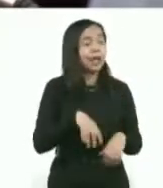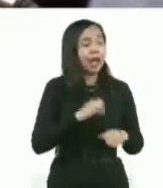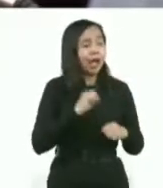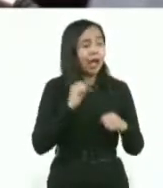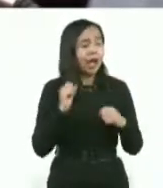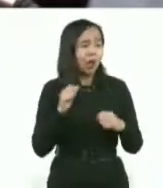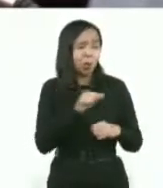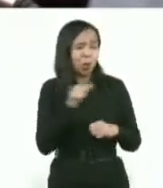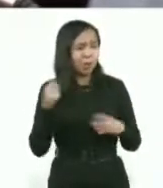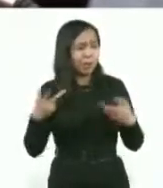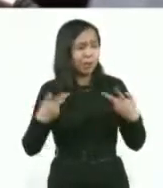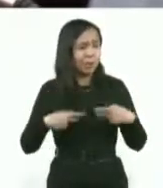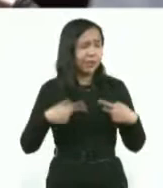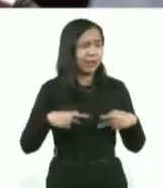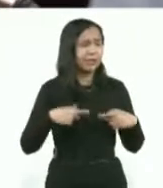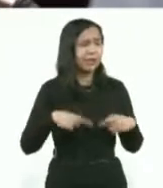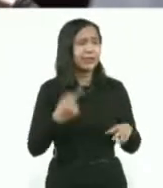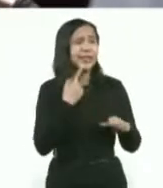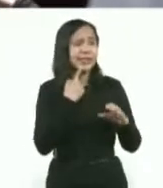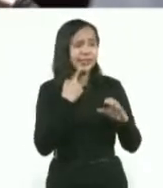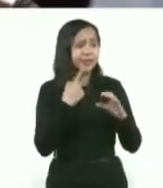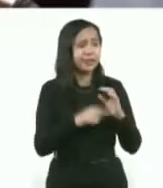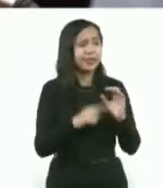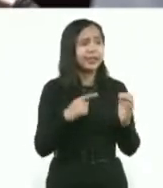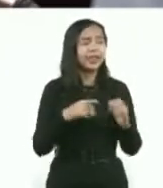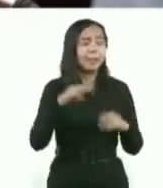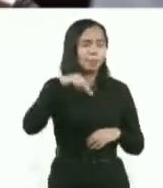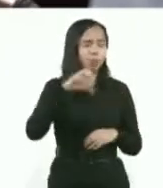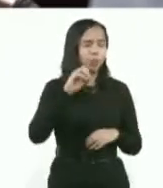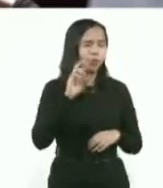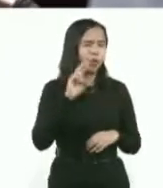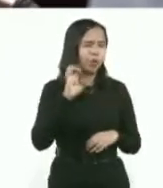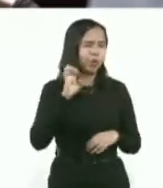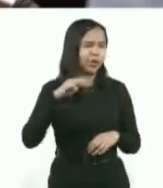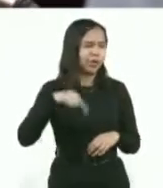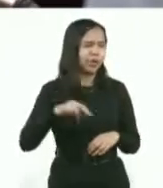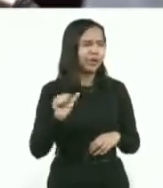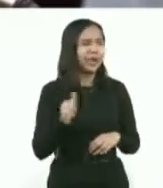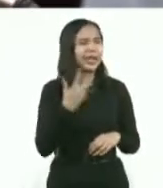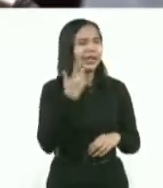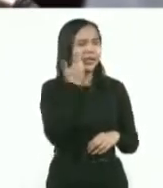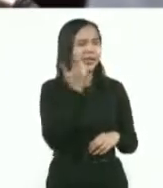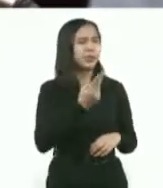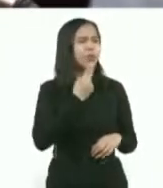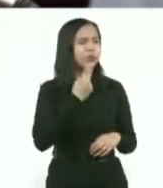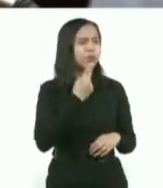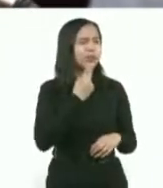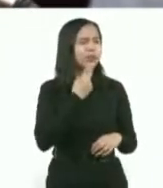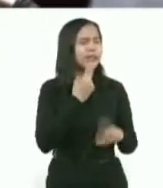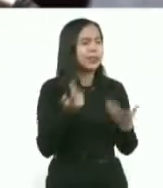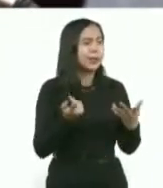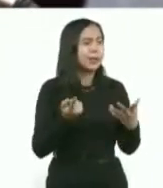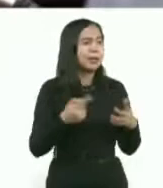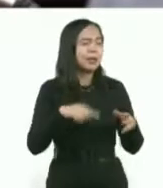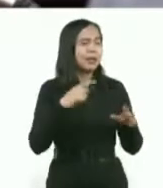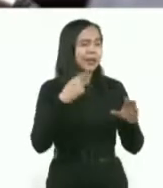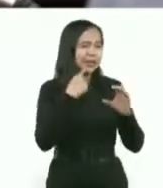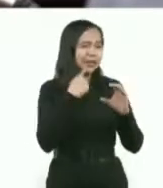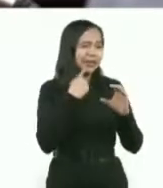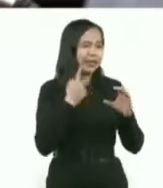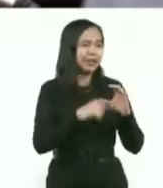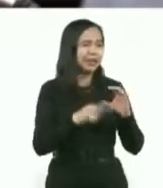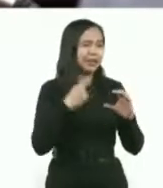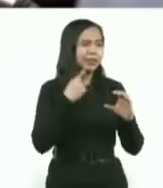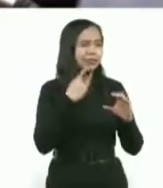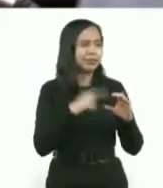ayer menciona y la acusa a Morena, a su gobierno, de pretender utilizar precisamente toda esta